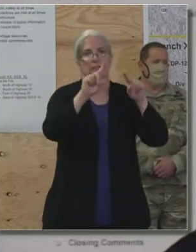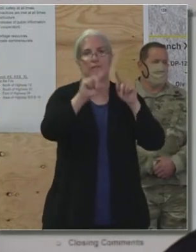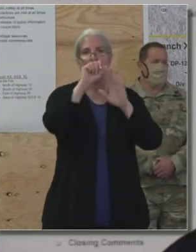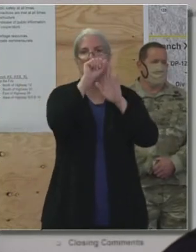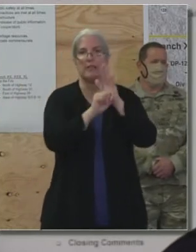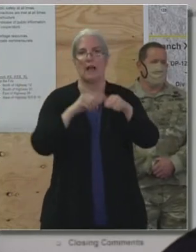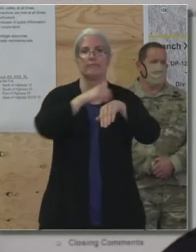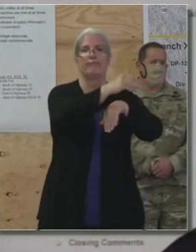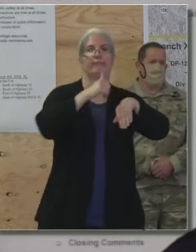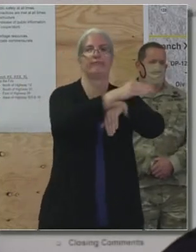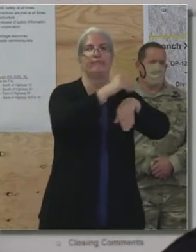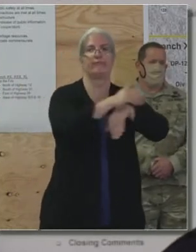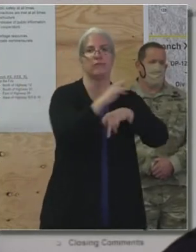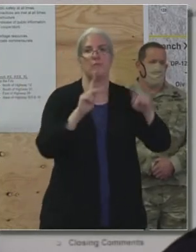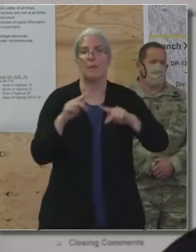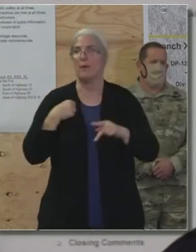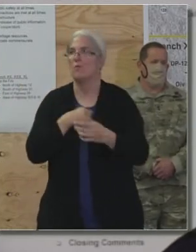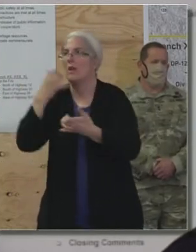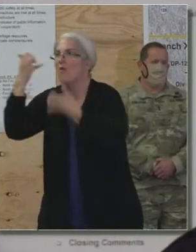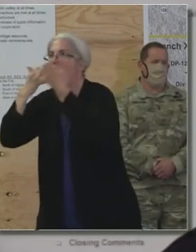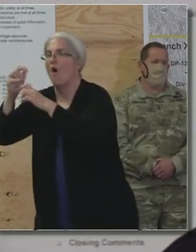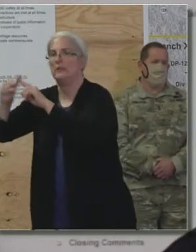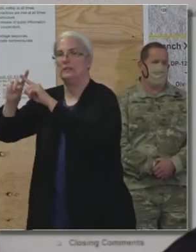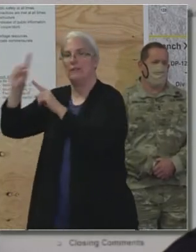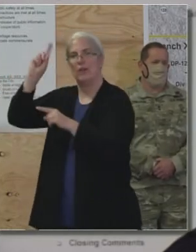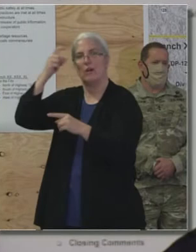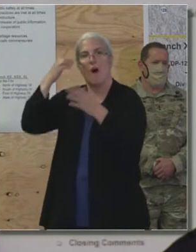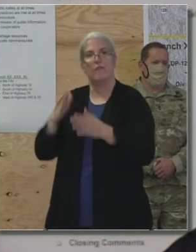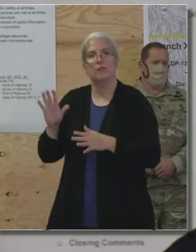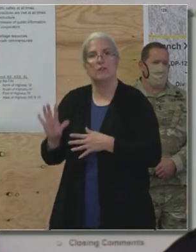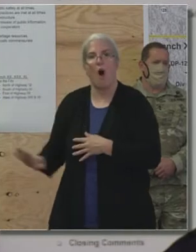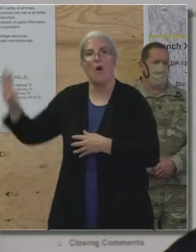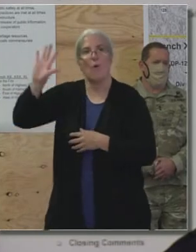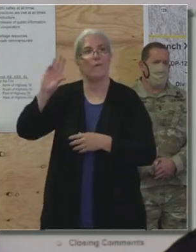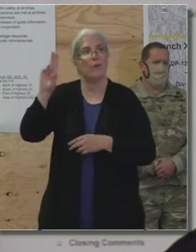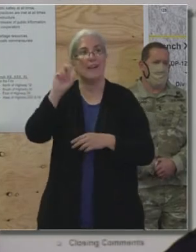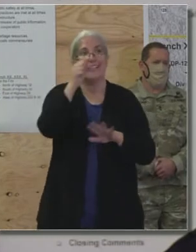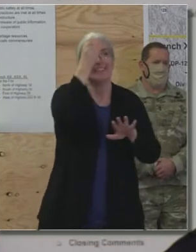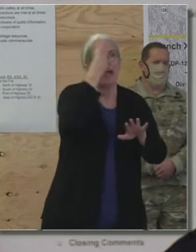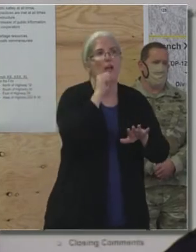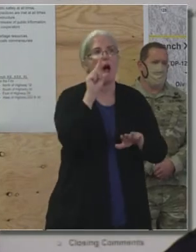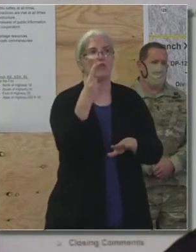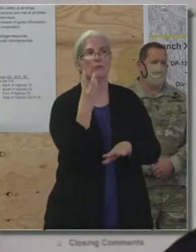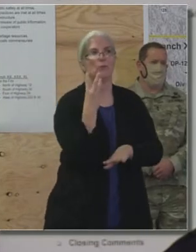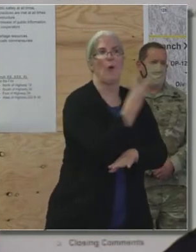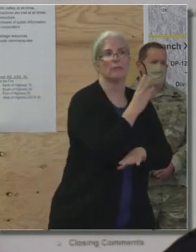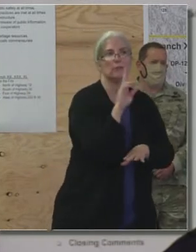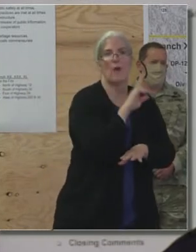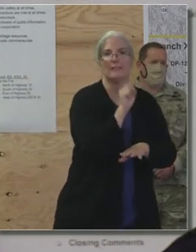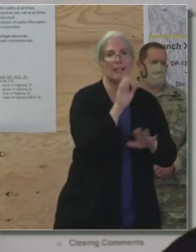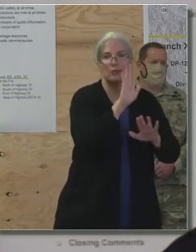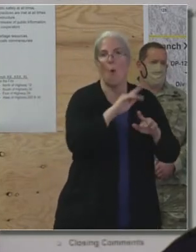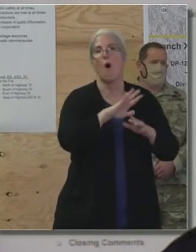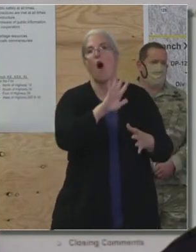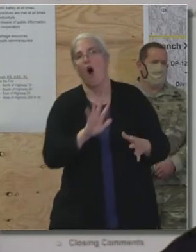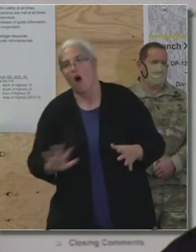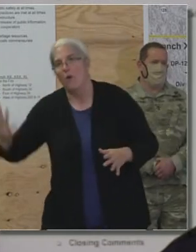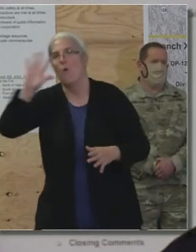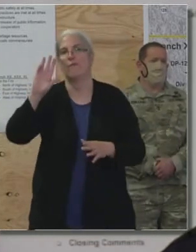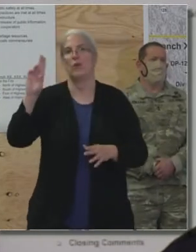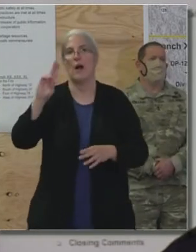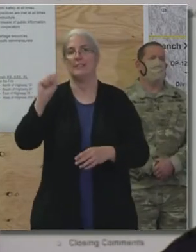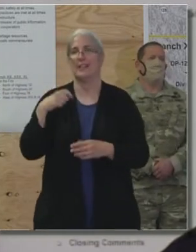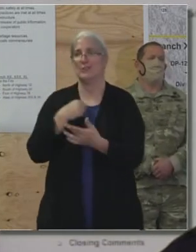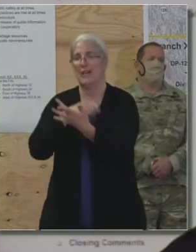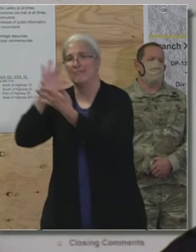hablamos con gobernadores de estados de todos los estados y los no solos los estados del occidente también los de la